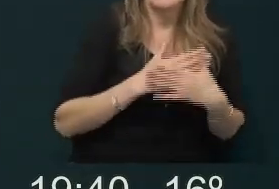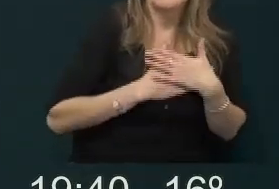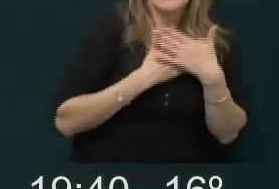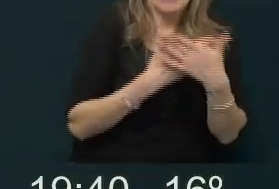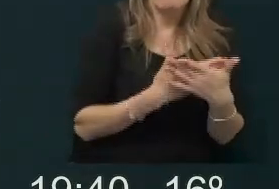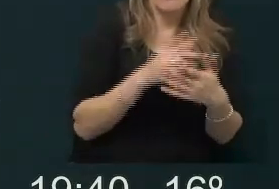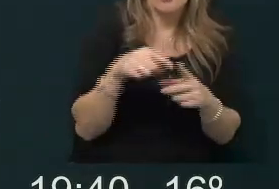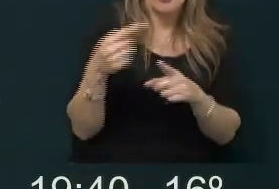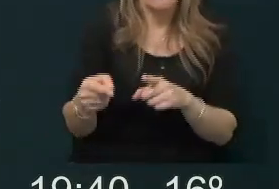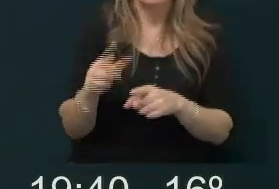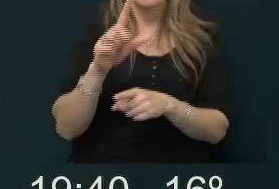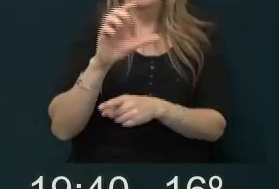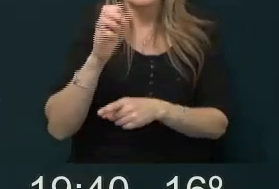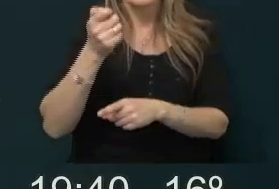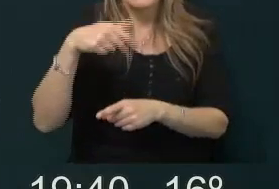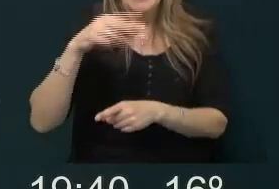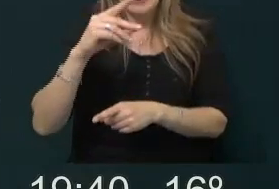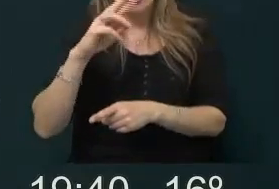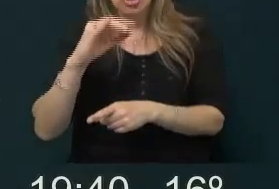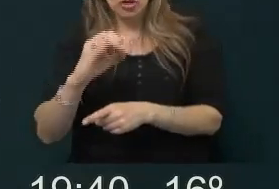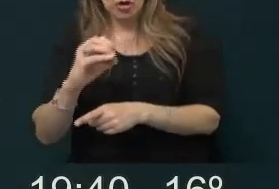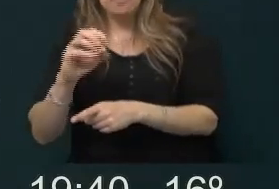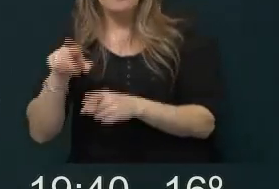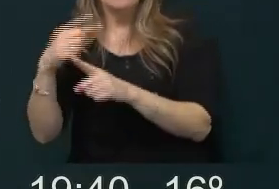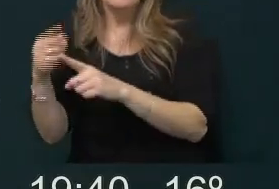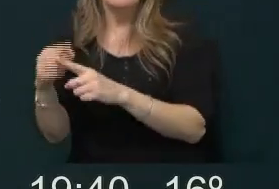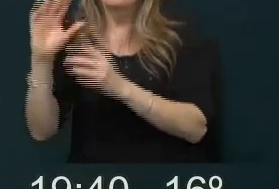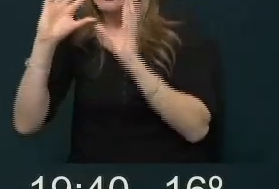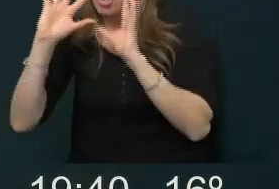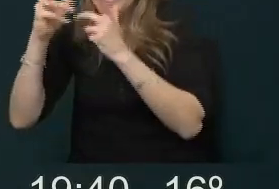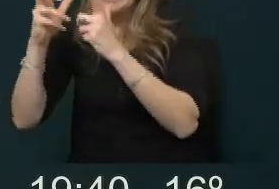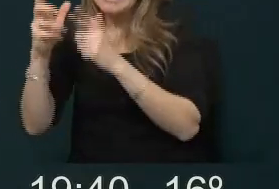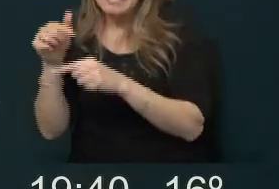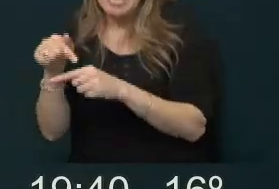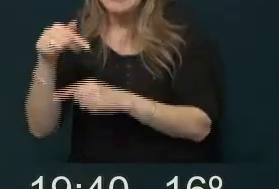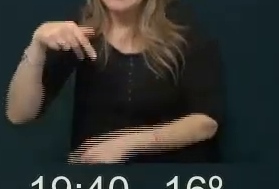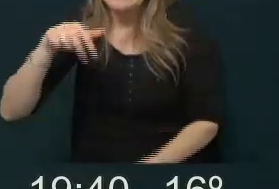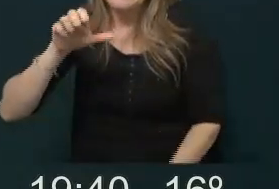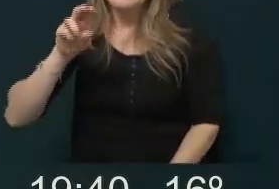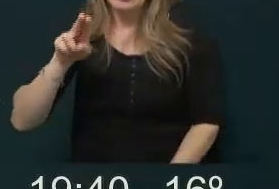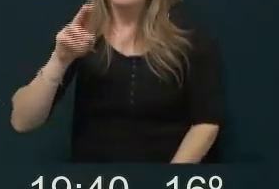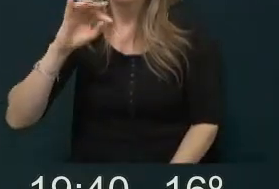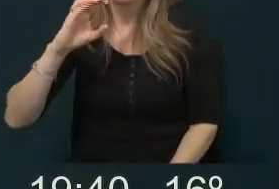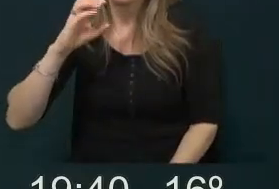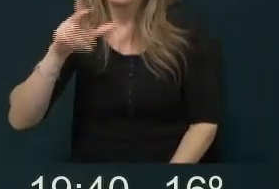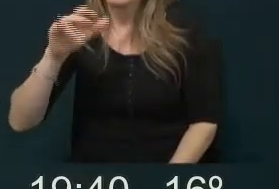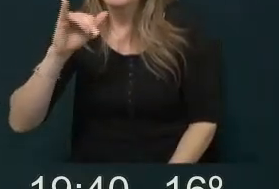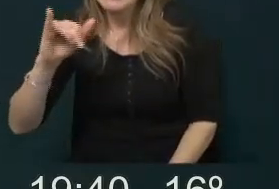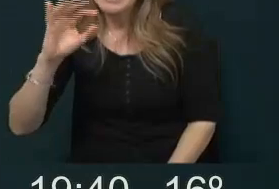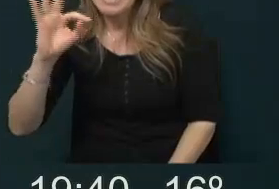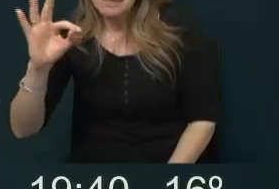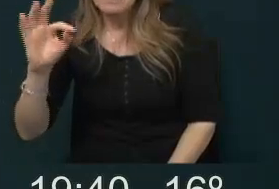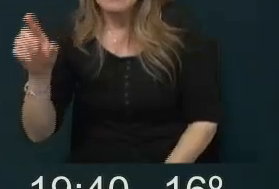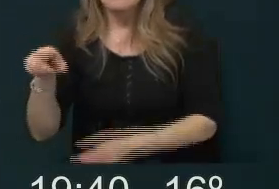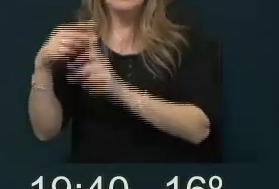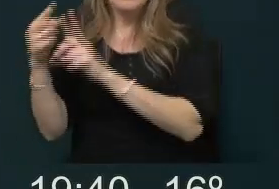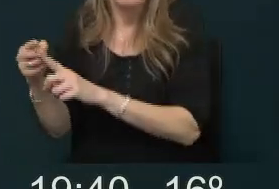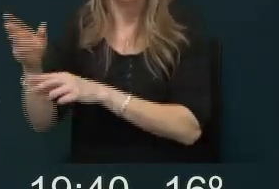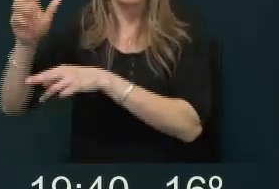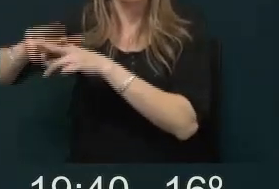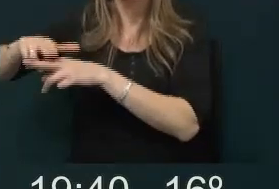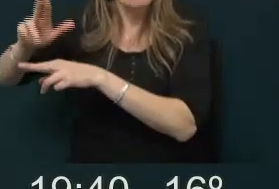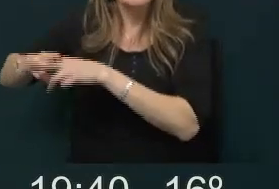Leandro Ibero Núñez. Las Flores del Mar o La Celebración de la Violencia es con Stephanie Neukrich. Y Memento Mori o La Celebración de la Muerte con